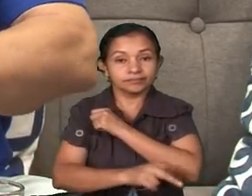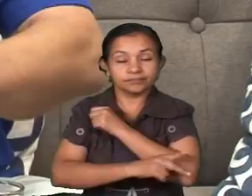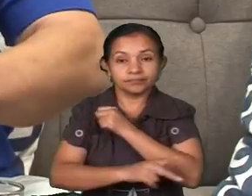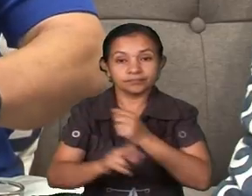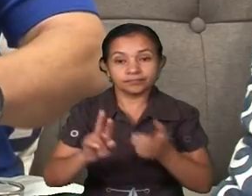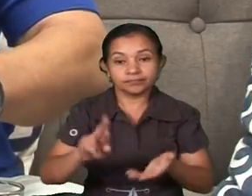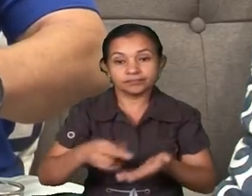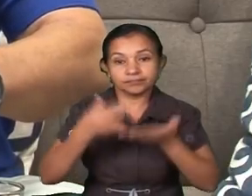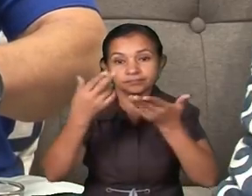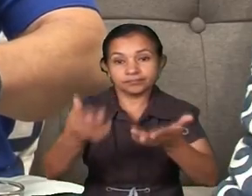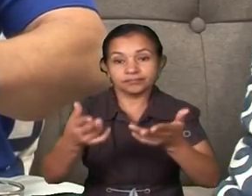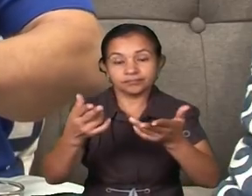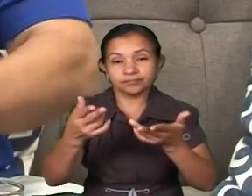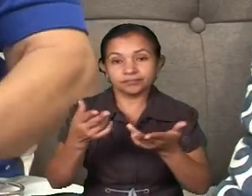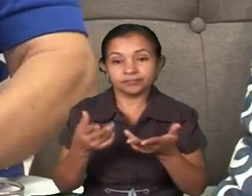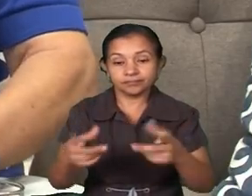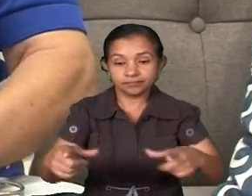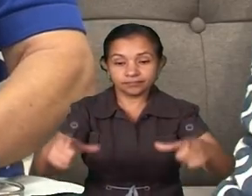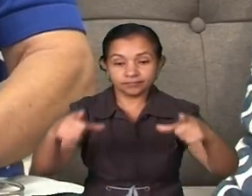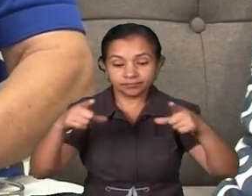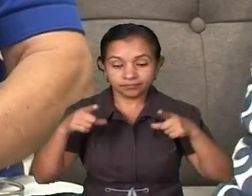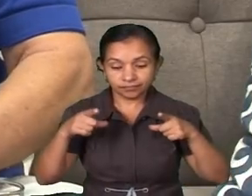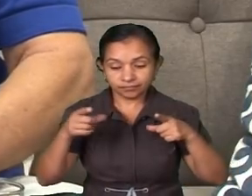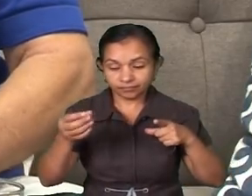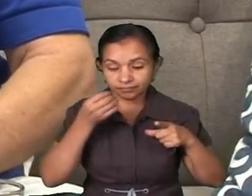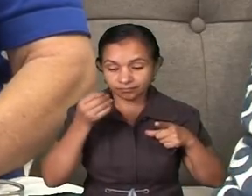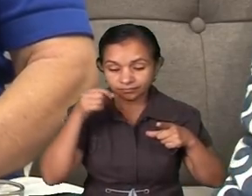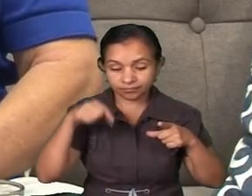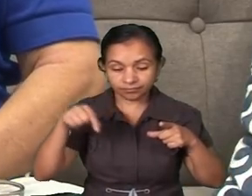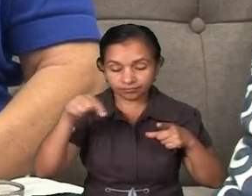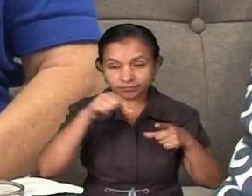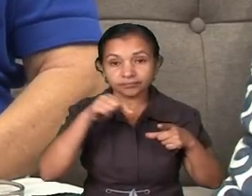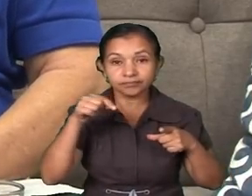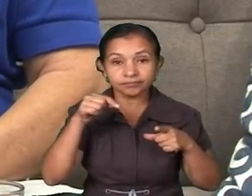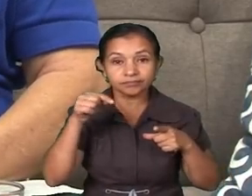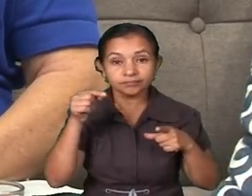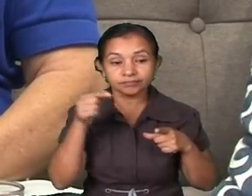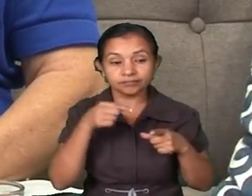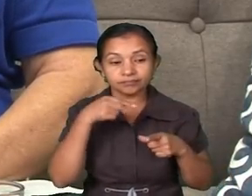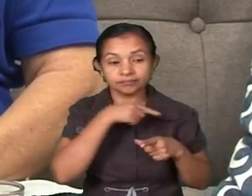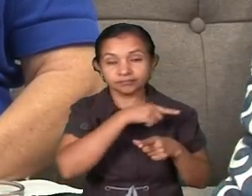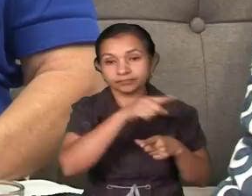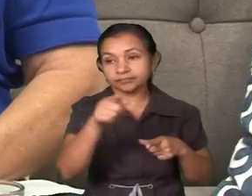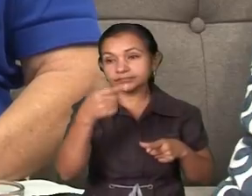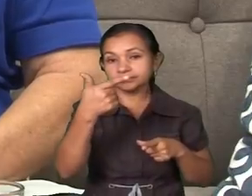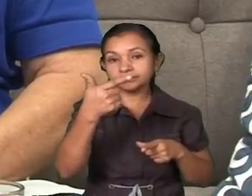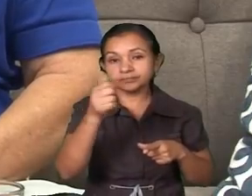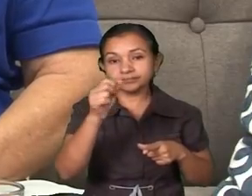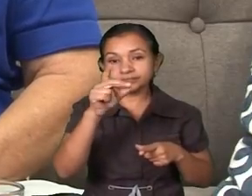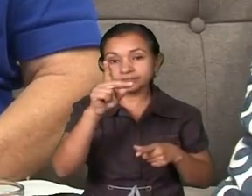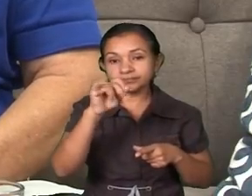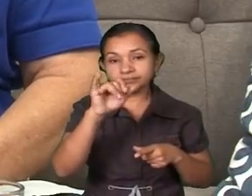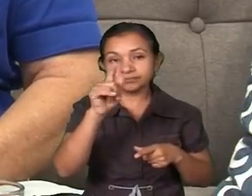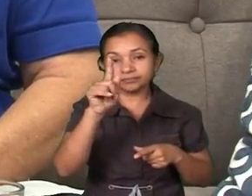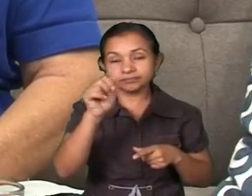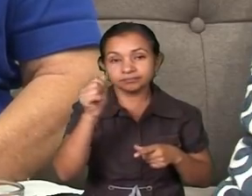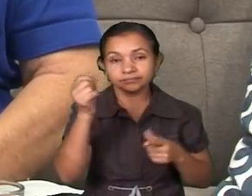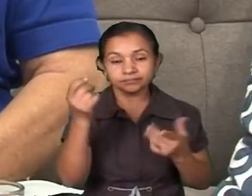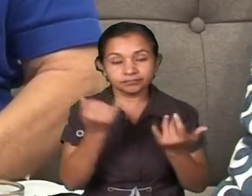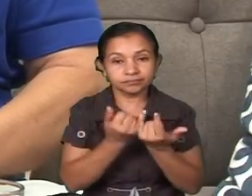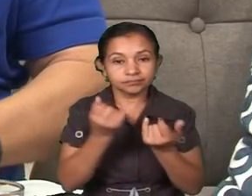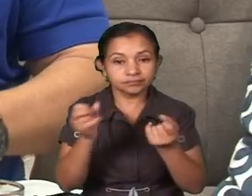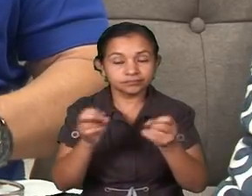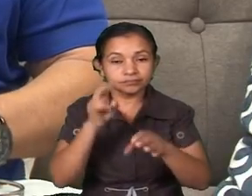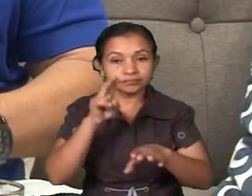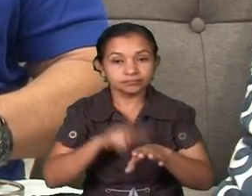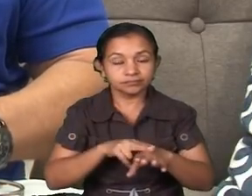Dan la patria por un plato de lentejas. Todos estos golpistas, traidores, sirvientes